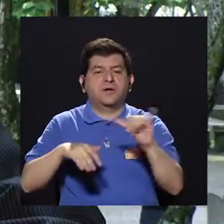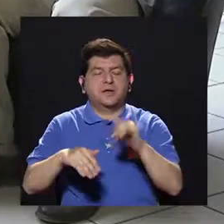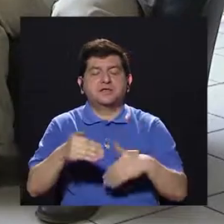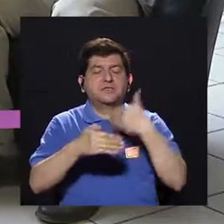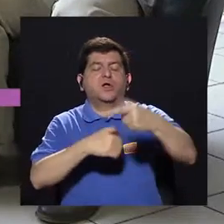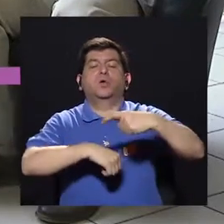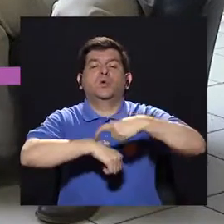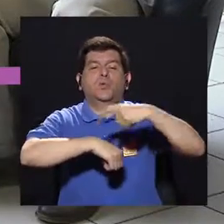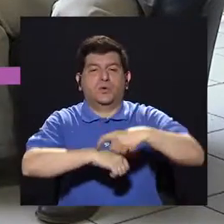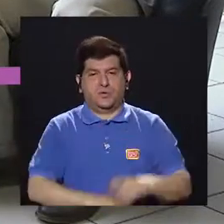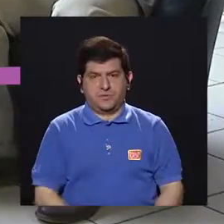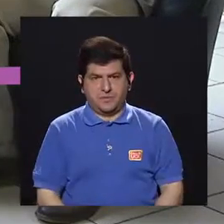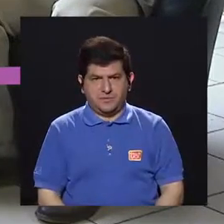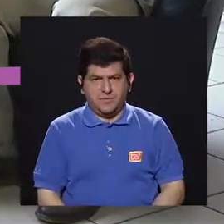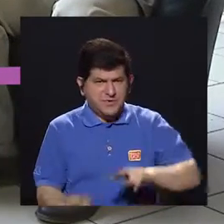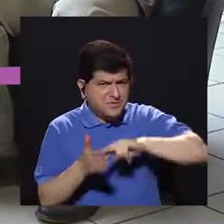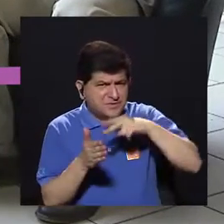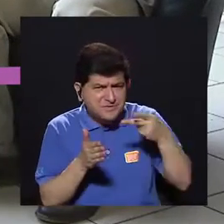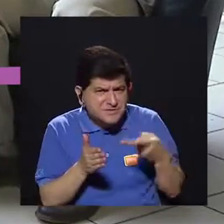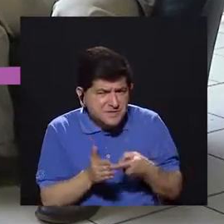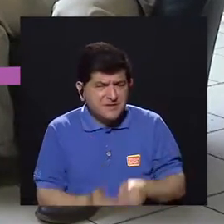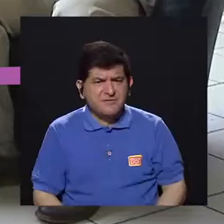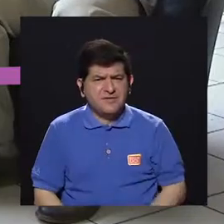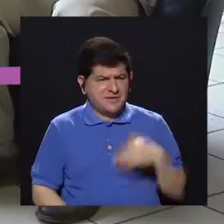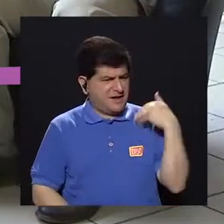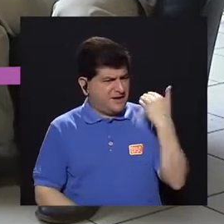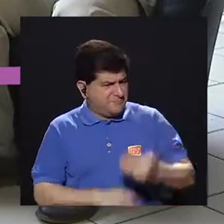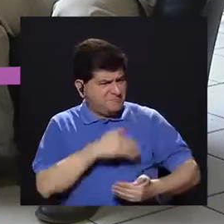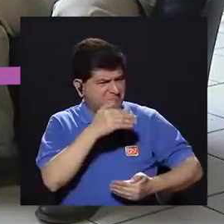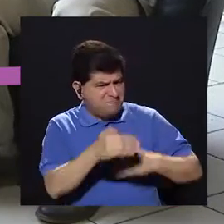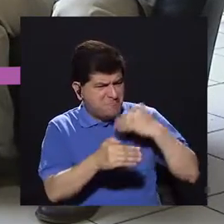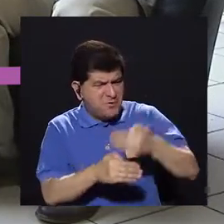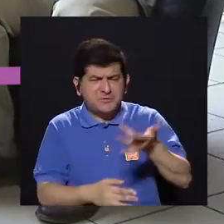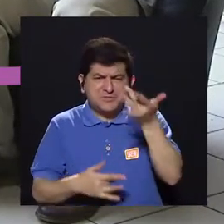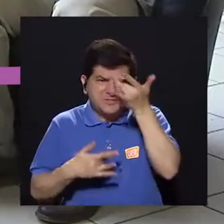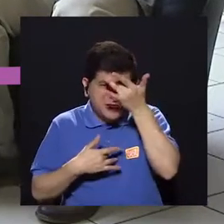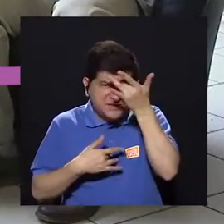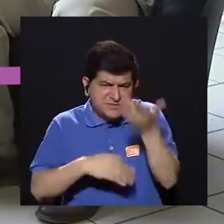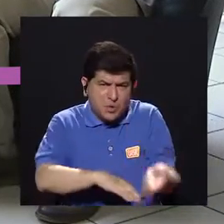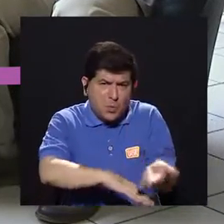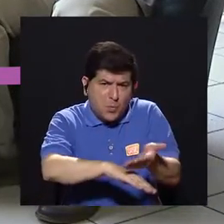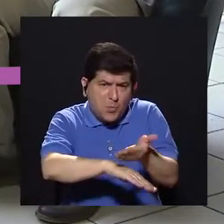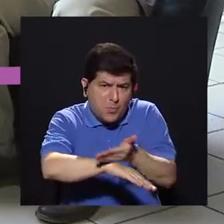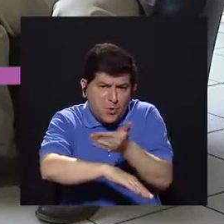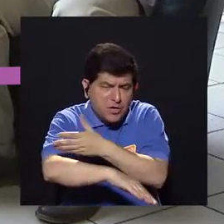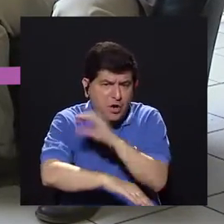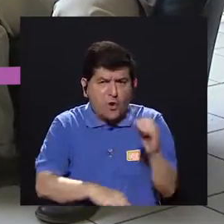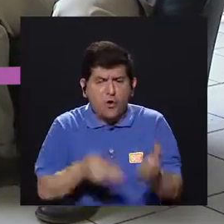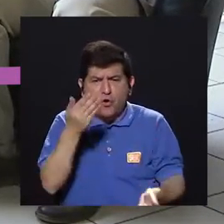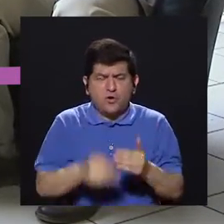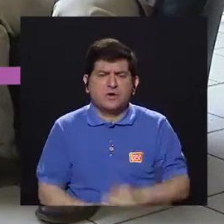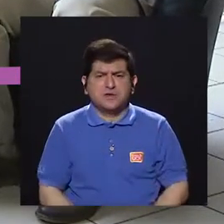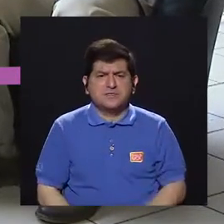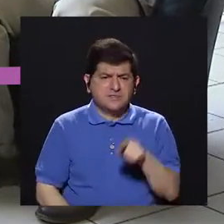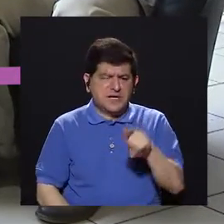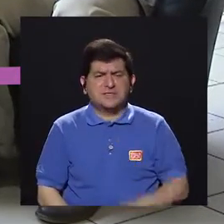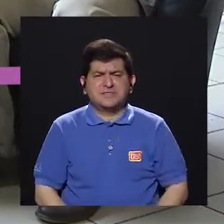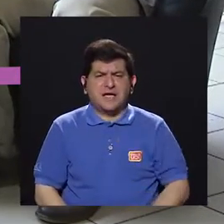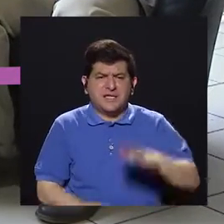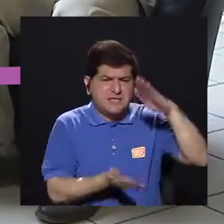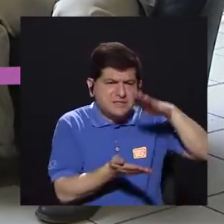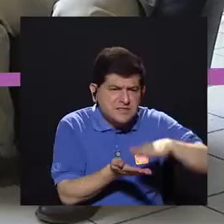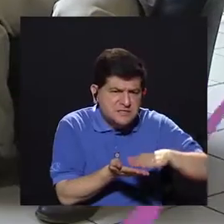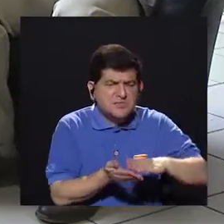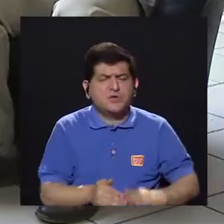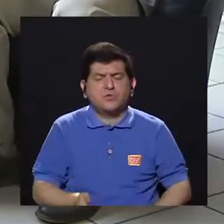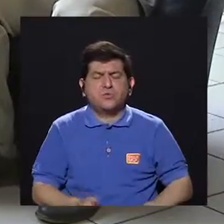quería preguntarle además, si más bien íbamos a tener un comportamiento de enfermedad progresiva o de remisión, activación,